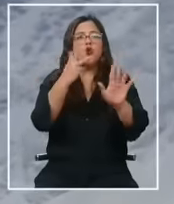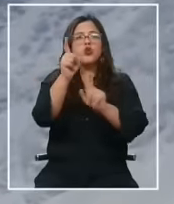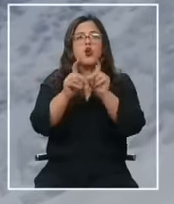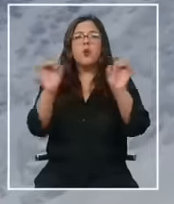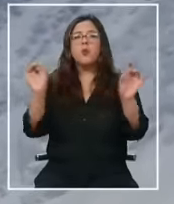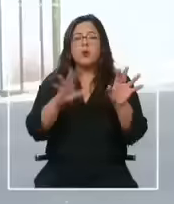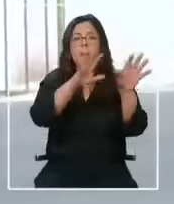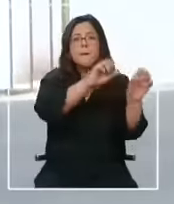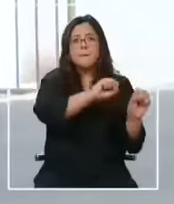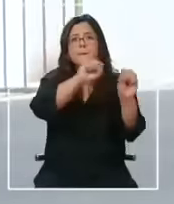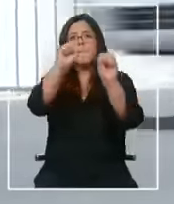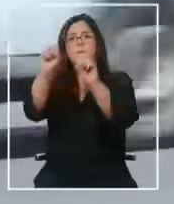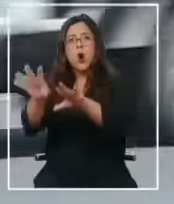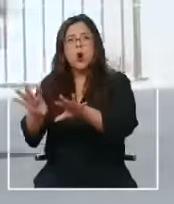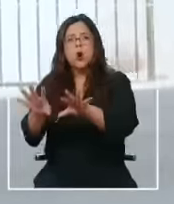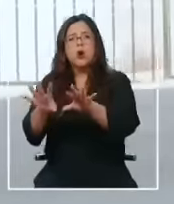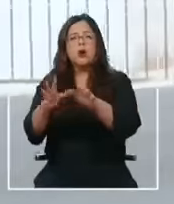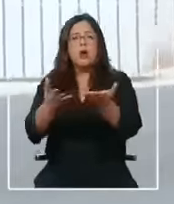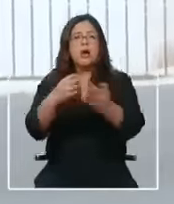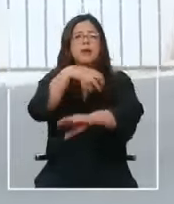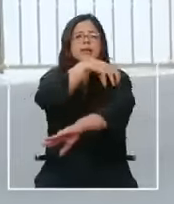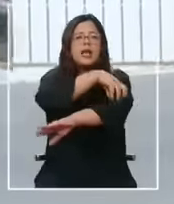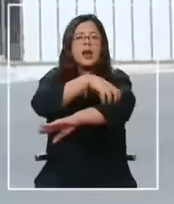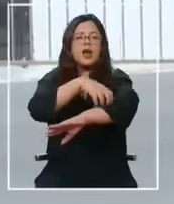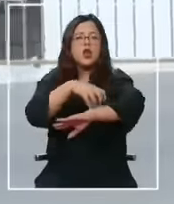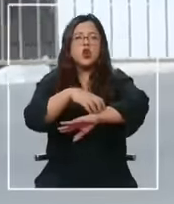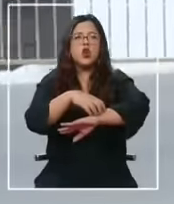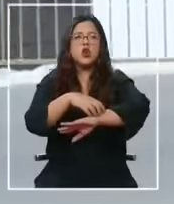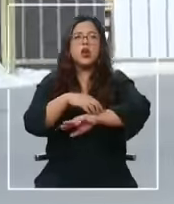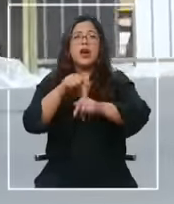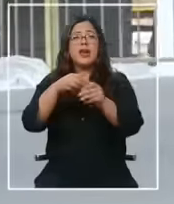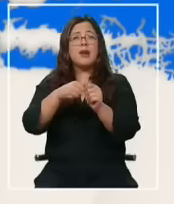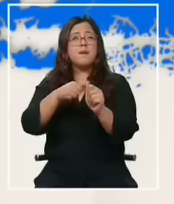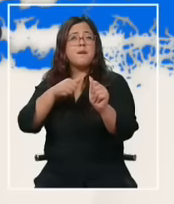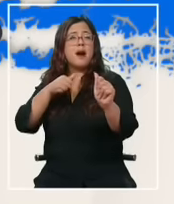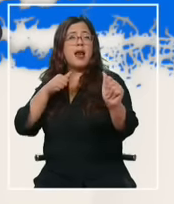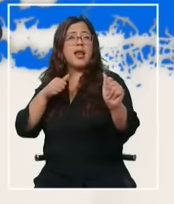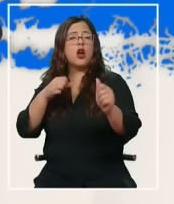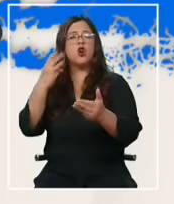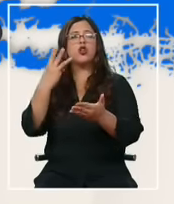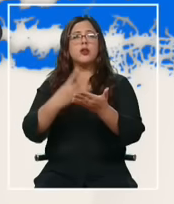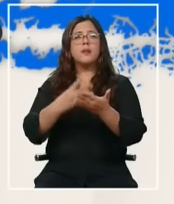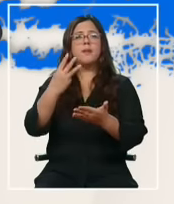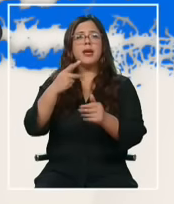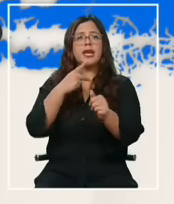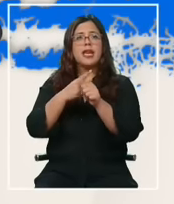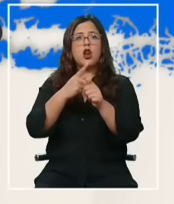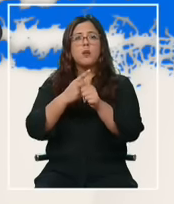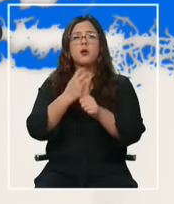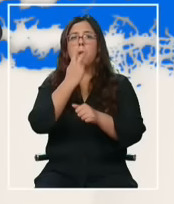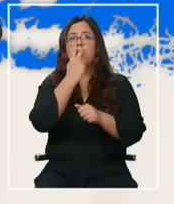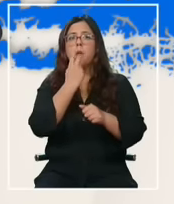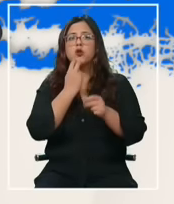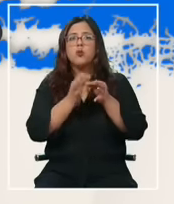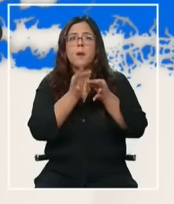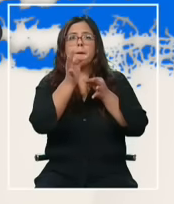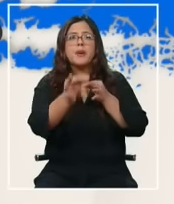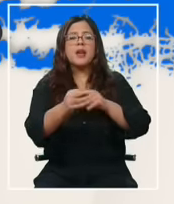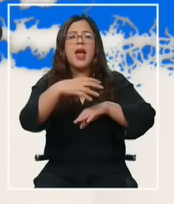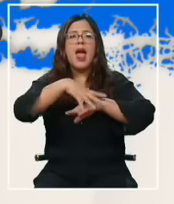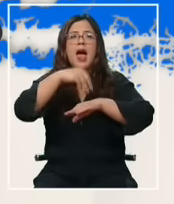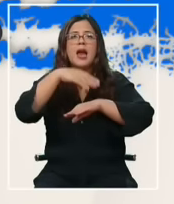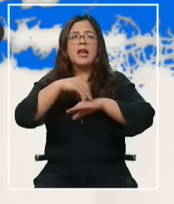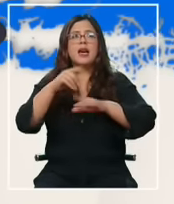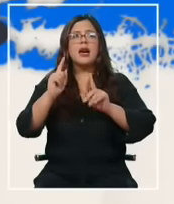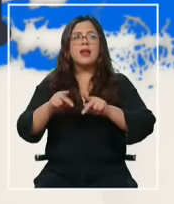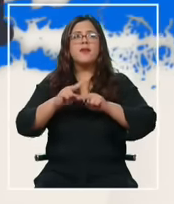podrían ser trasladados desde distintas regiones. El trayecto más extenso, 3.000 kilómetros desde Puerto Montt a Arica, que